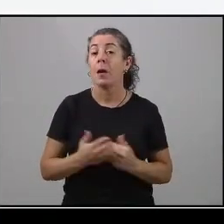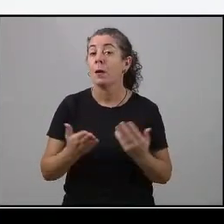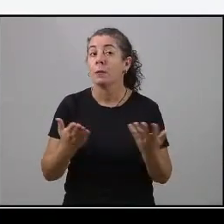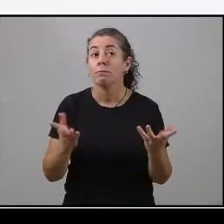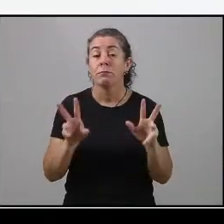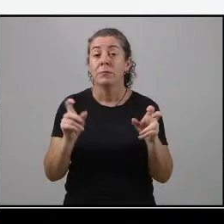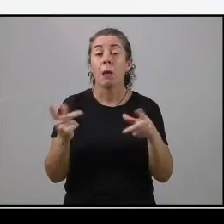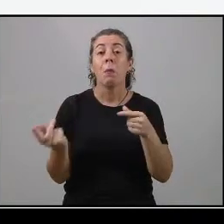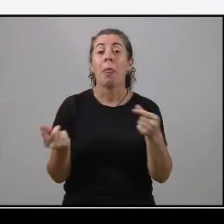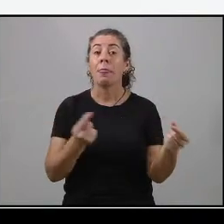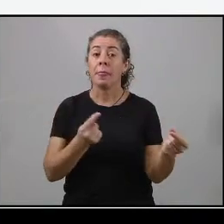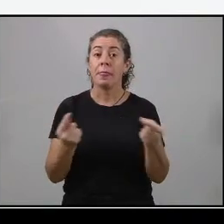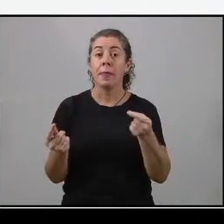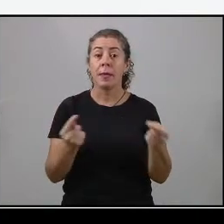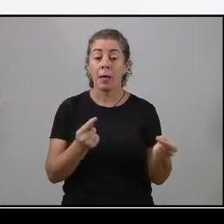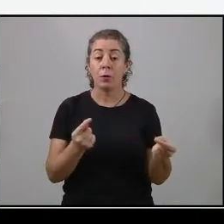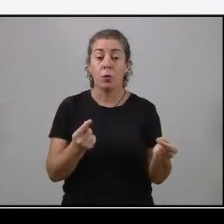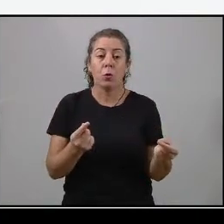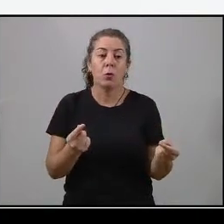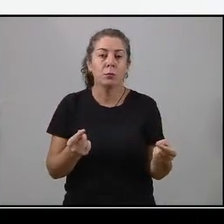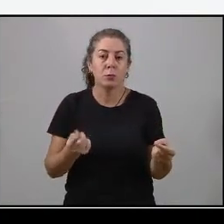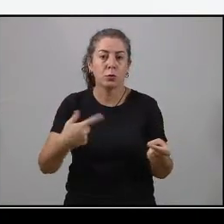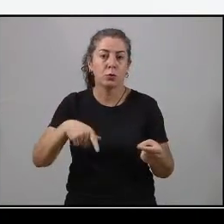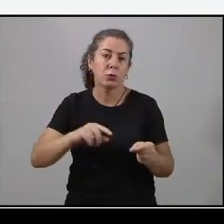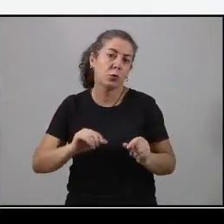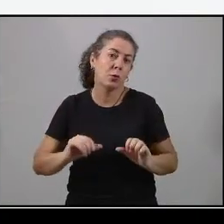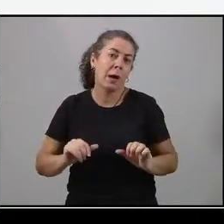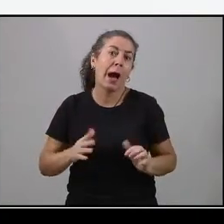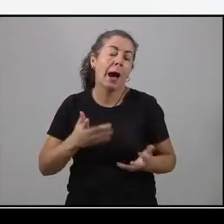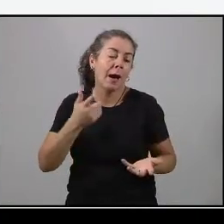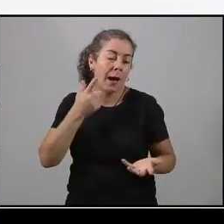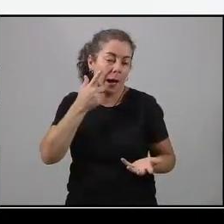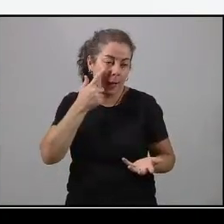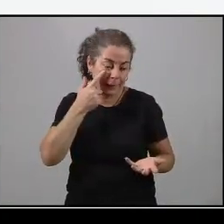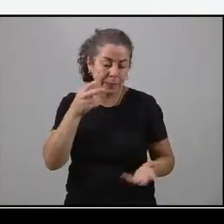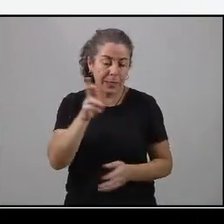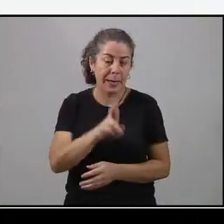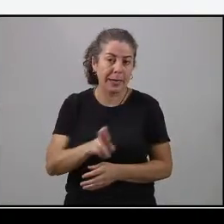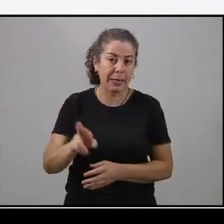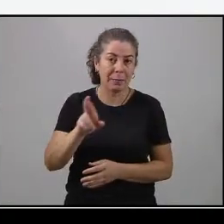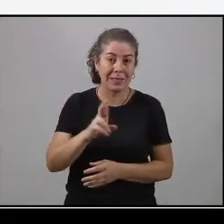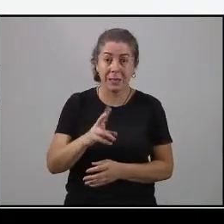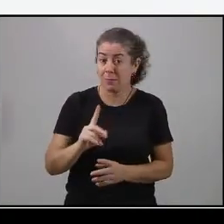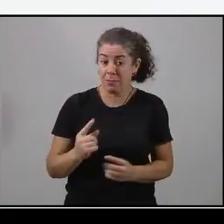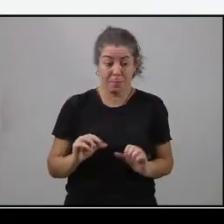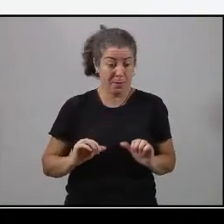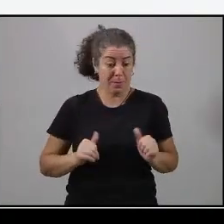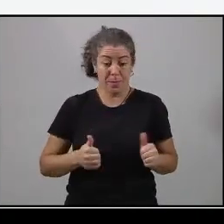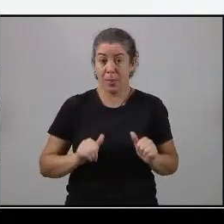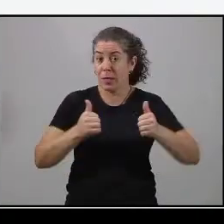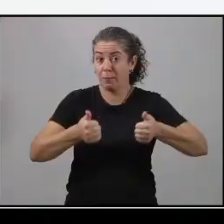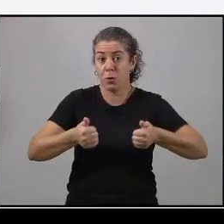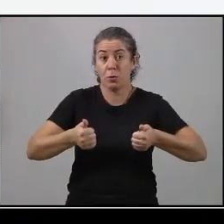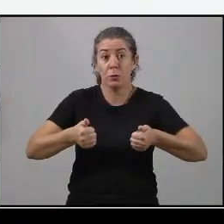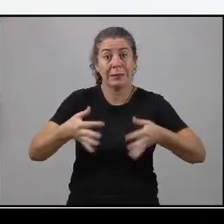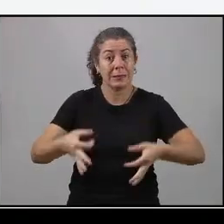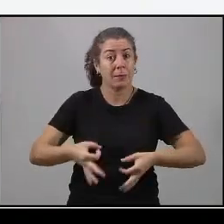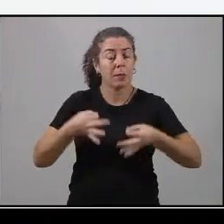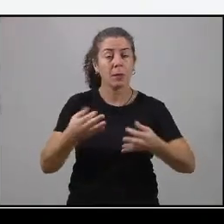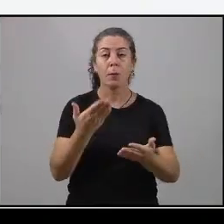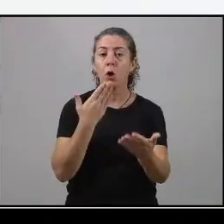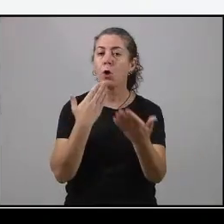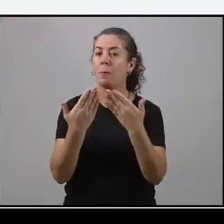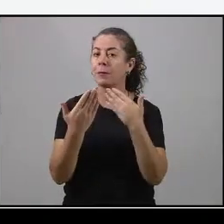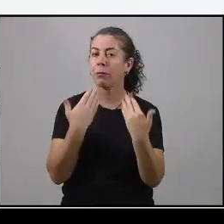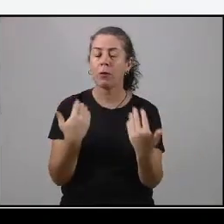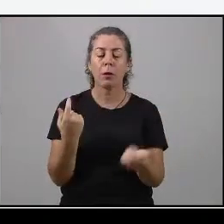pues iniciar, por supuesto, o volver a repetir que desde un primer momento ha habido conversaciones permanentes